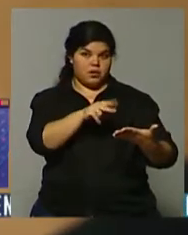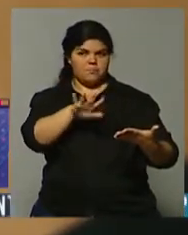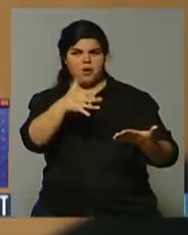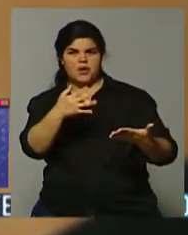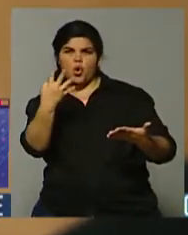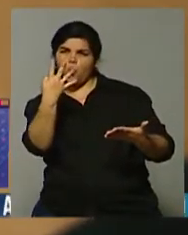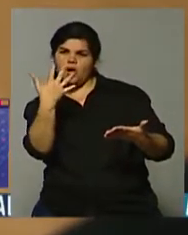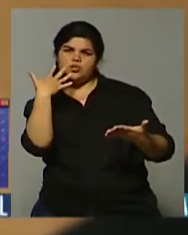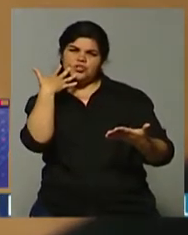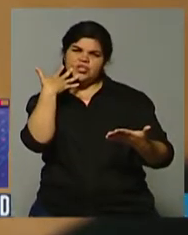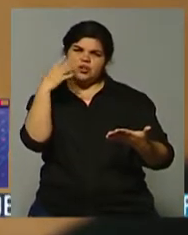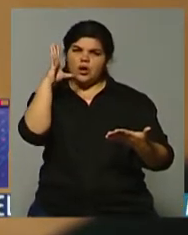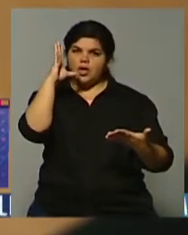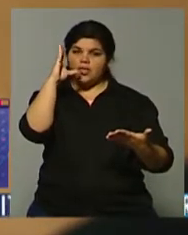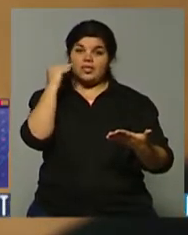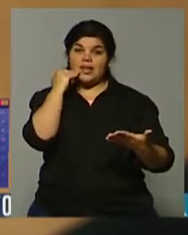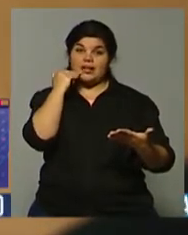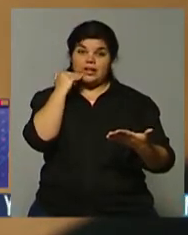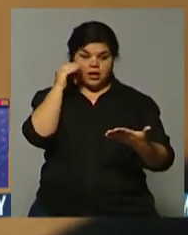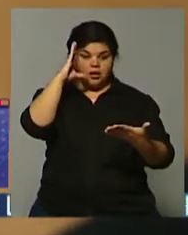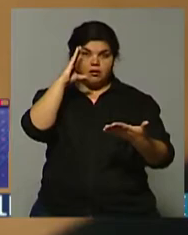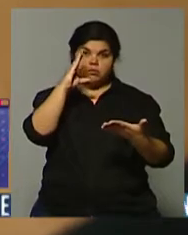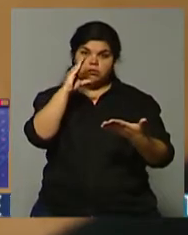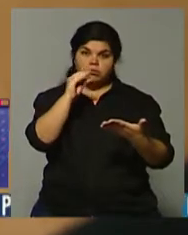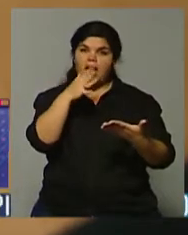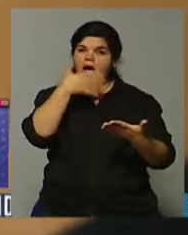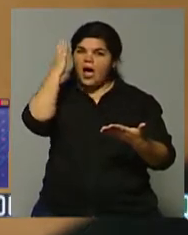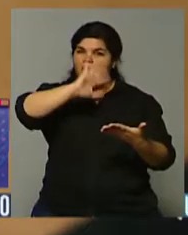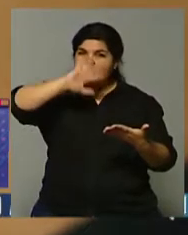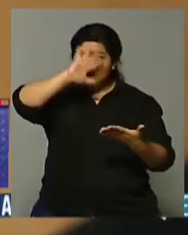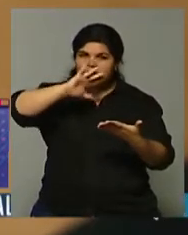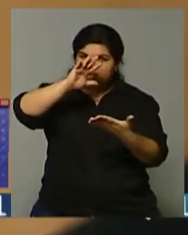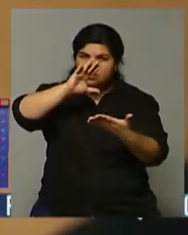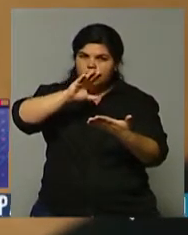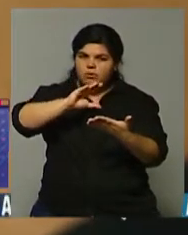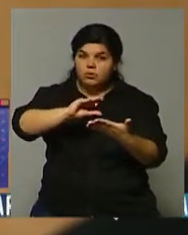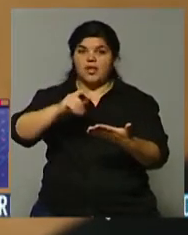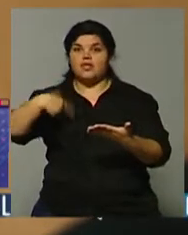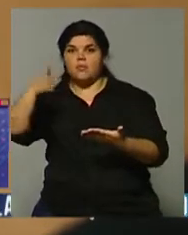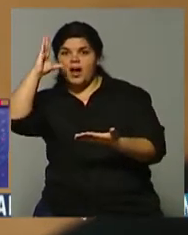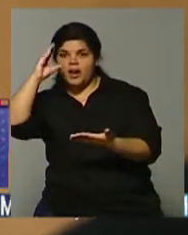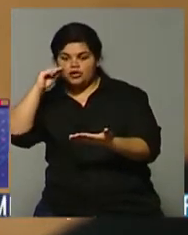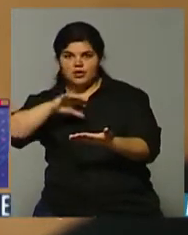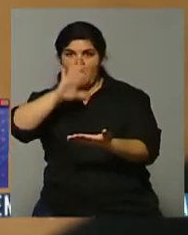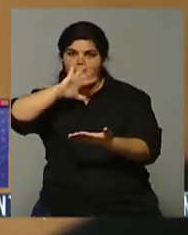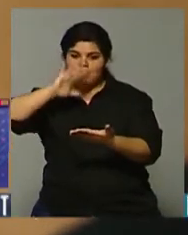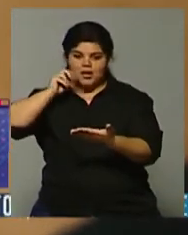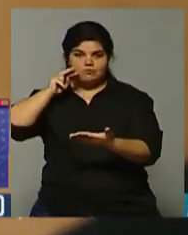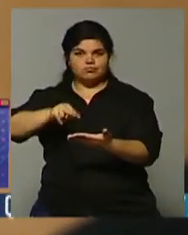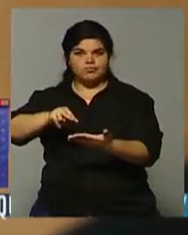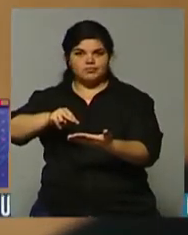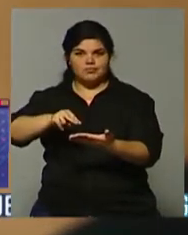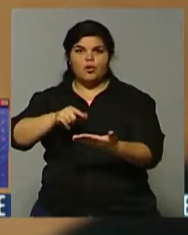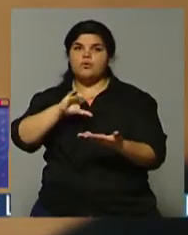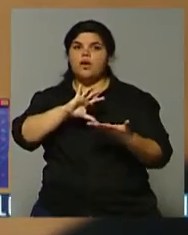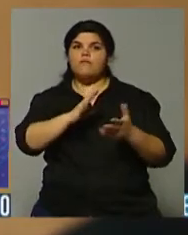a amarillentarse un poco la pantalla y llega la noche y ya está más amarillo de lo normal. Eso es digamos, lo clásico que tenemos. Pero el modo